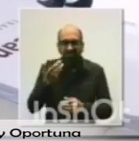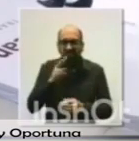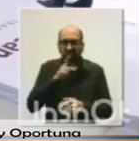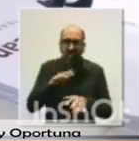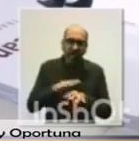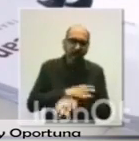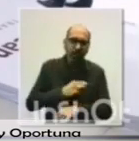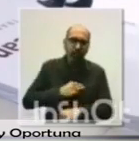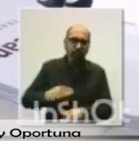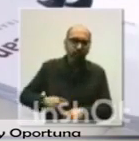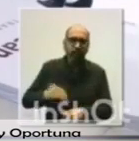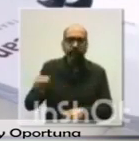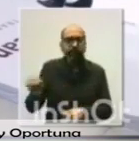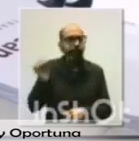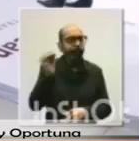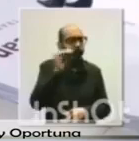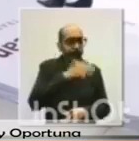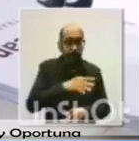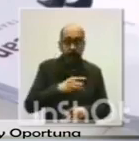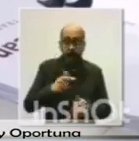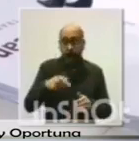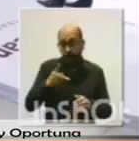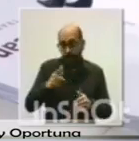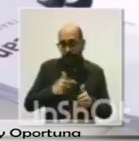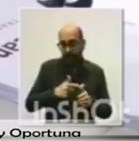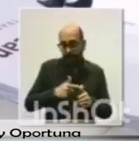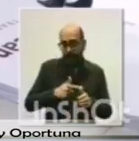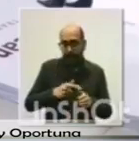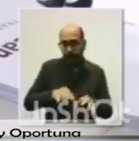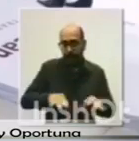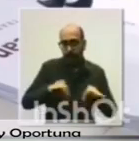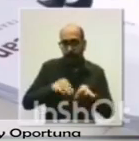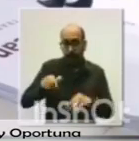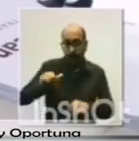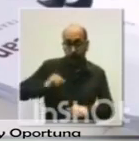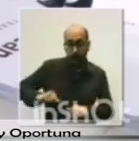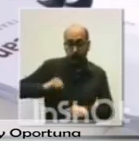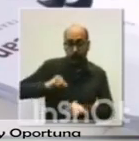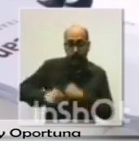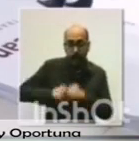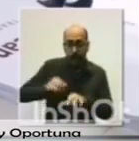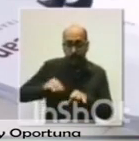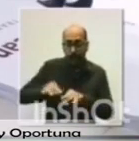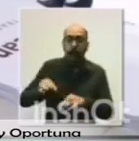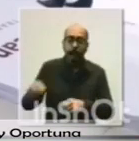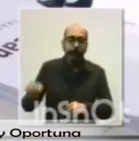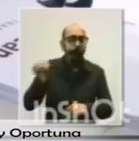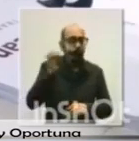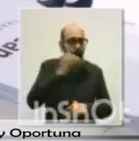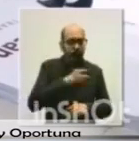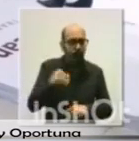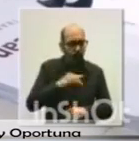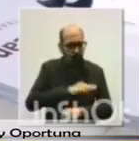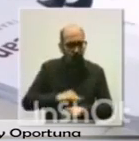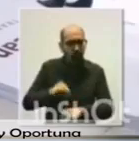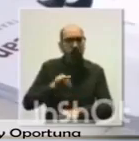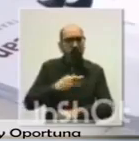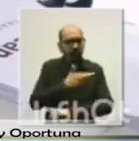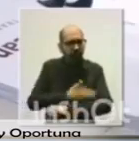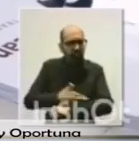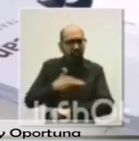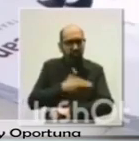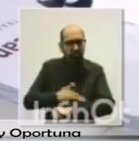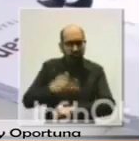localidad, cumplen la antigüedad que se solicita a través de este procedimiento y ellos mismos pueden realizar esos cambios cuando